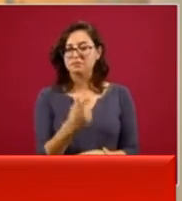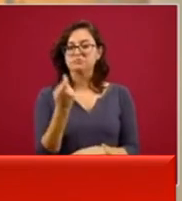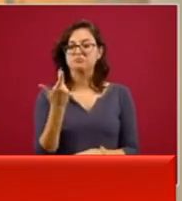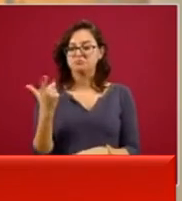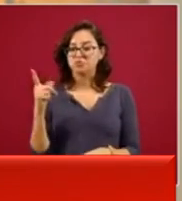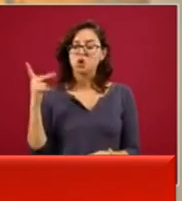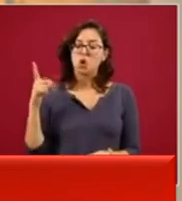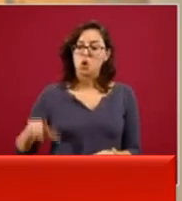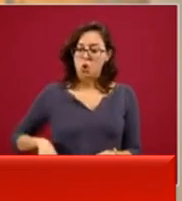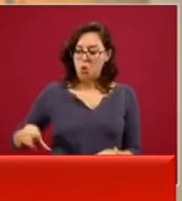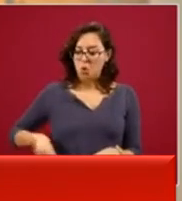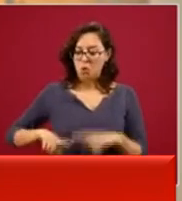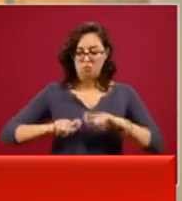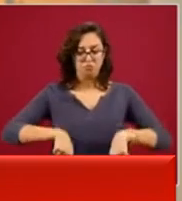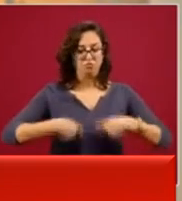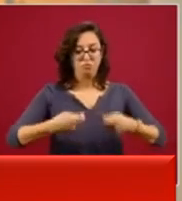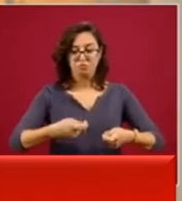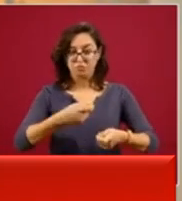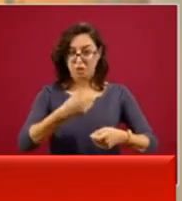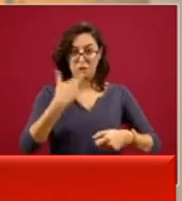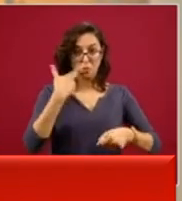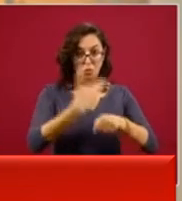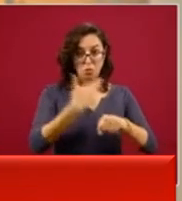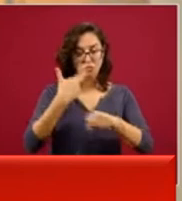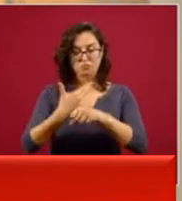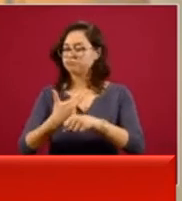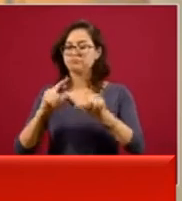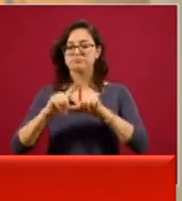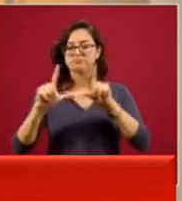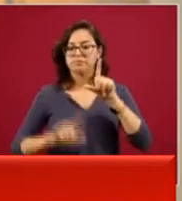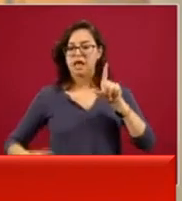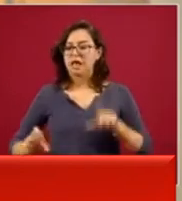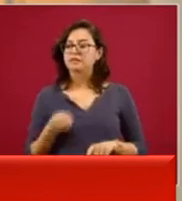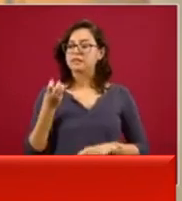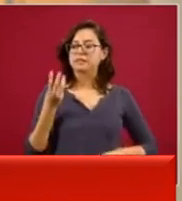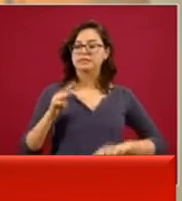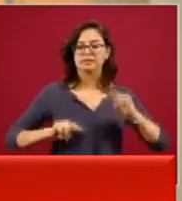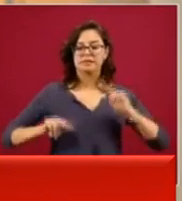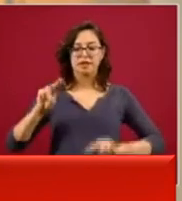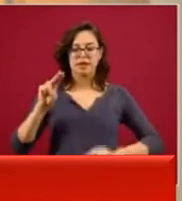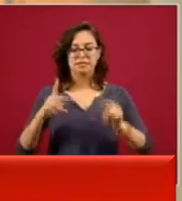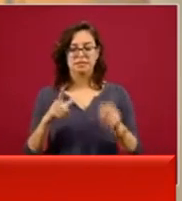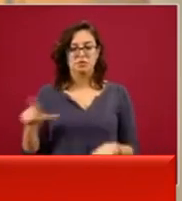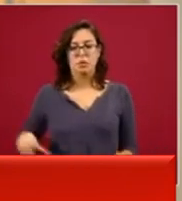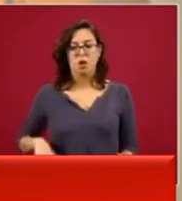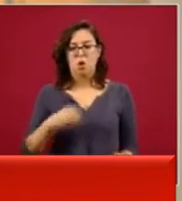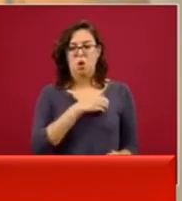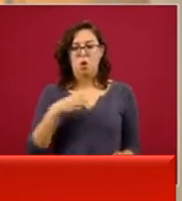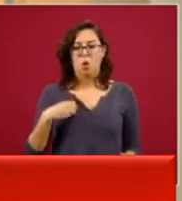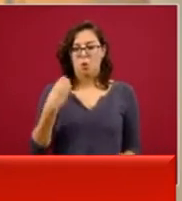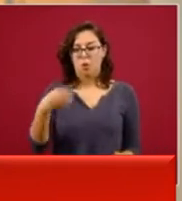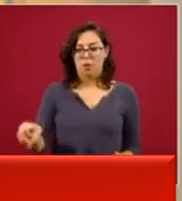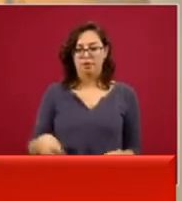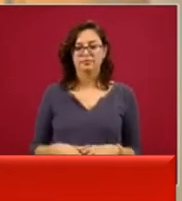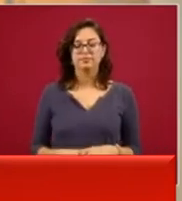de gobierno a una de Estado, convirtiéndose en obligatoria para autoridades de los tres órganos de gobierno, de los tres órdenes